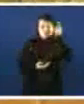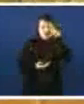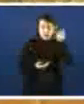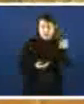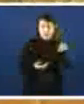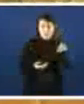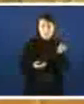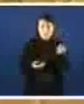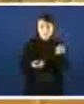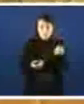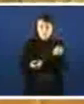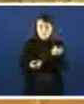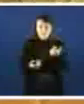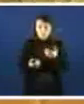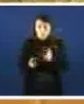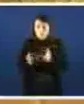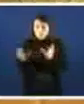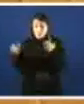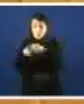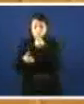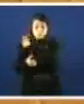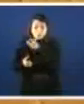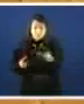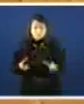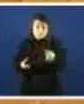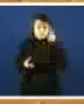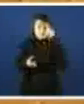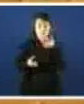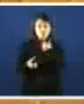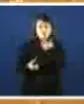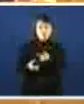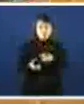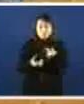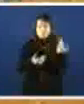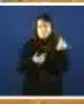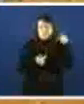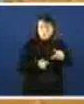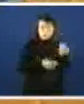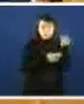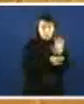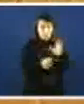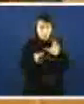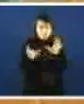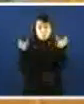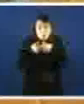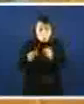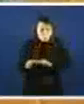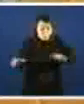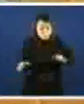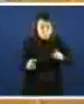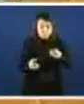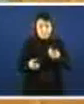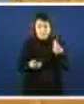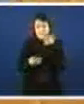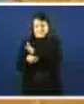un segmento da cidadanía maior ou maior, menor en magnitude que non está representado polo grupo mayoritario, senón que está representado polos